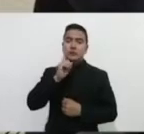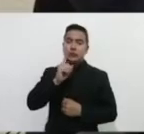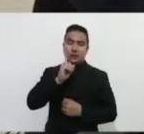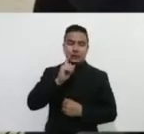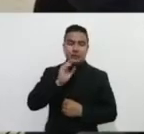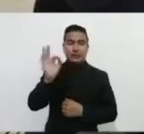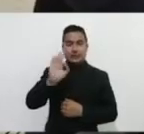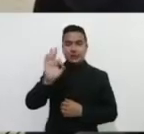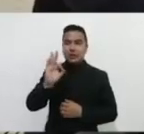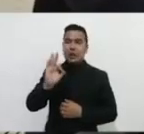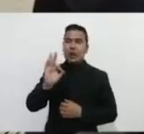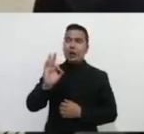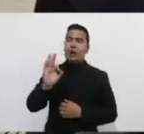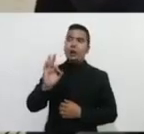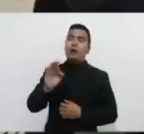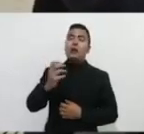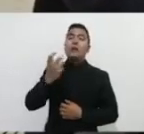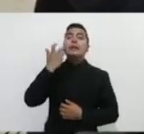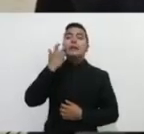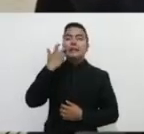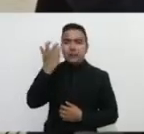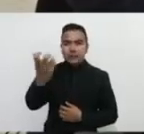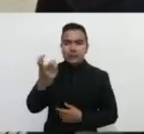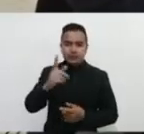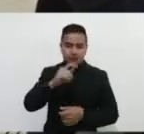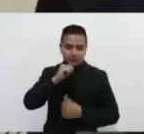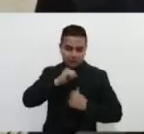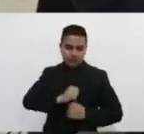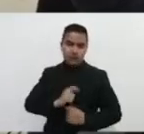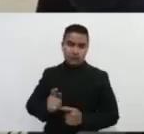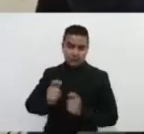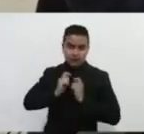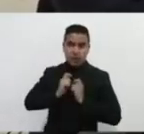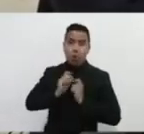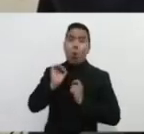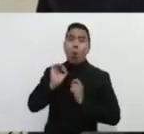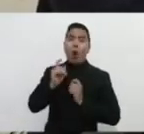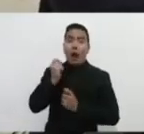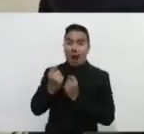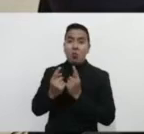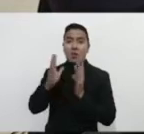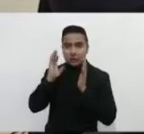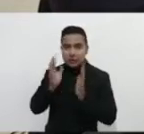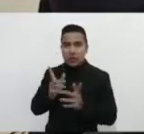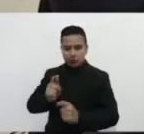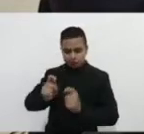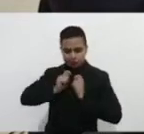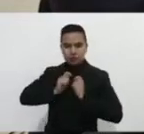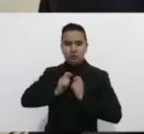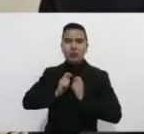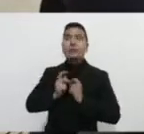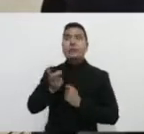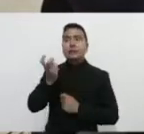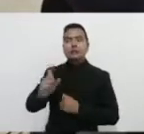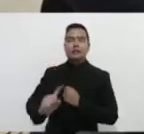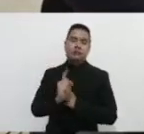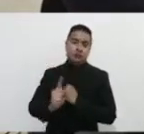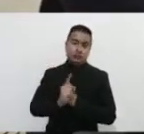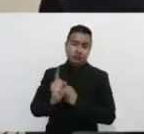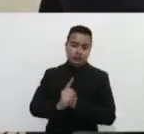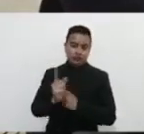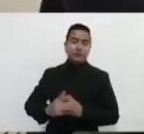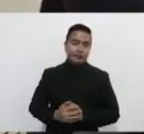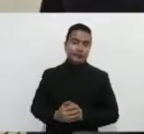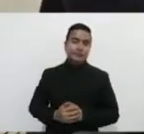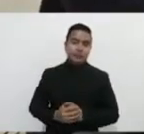son candidatas, sino también se da en contra de las mujeres que ya están ejerciendo el cargo, ¿no?